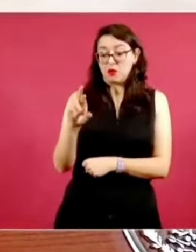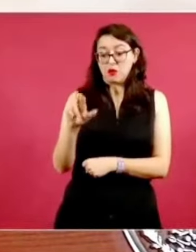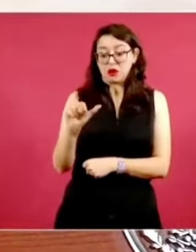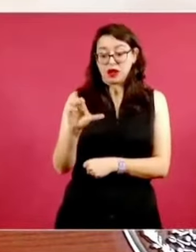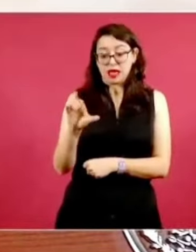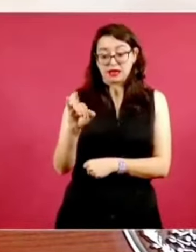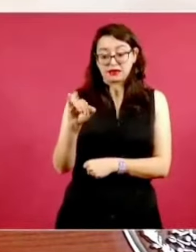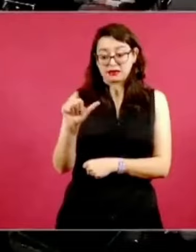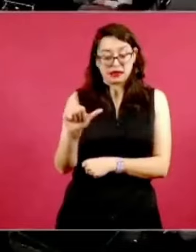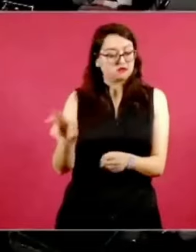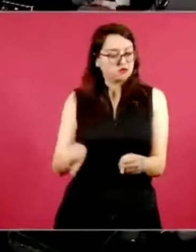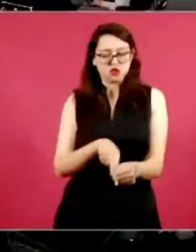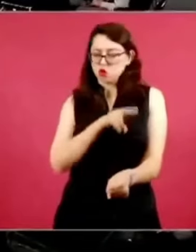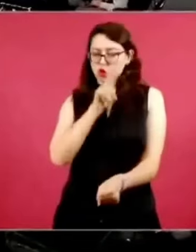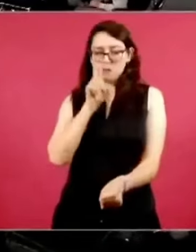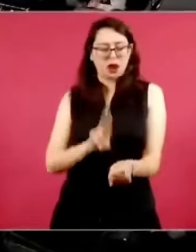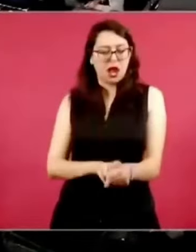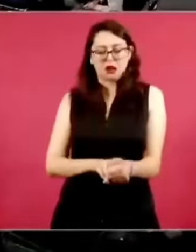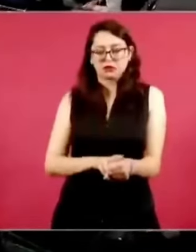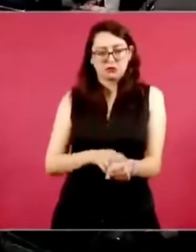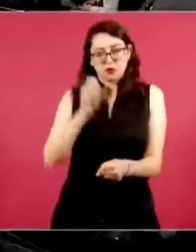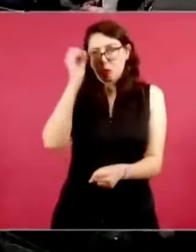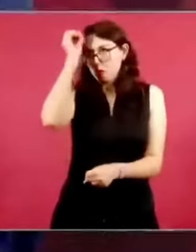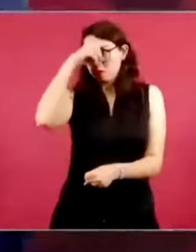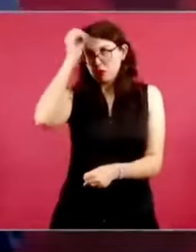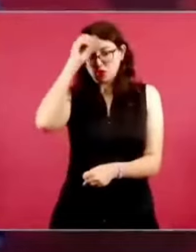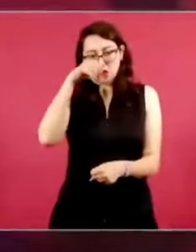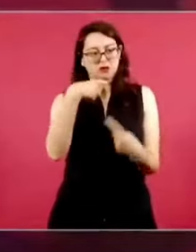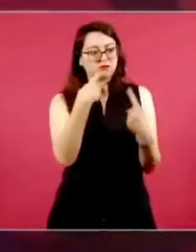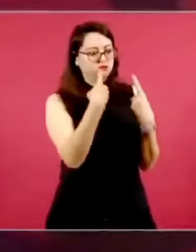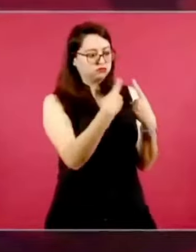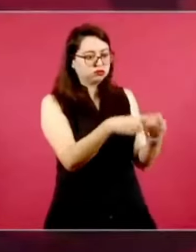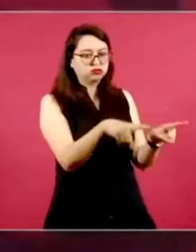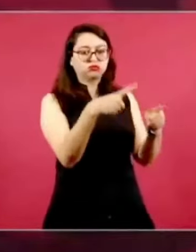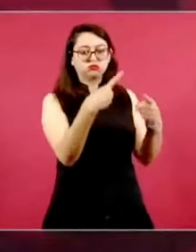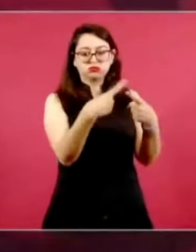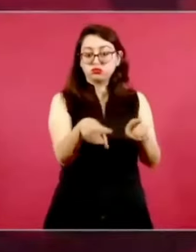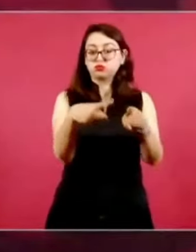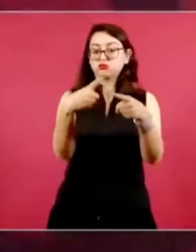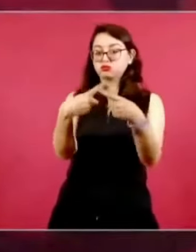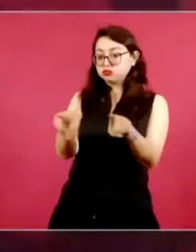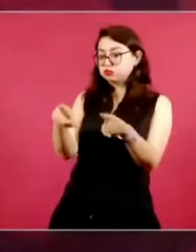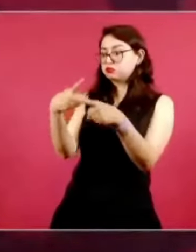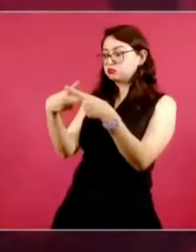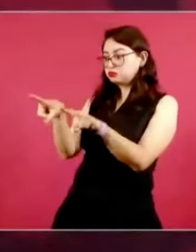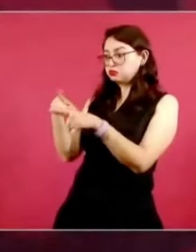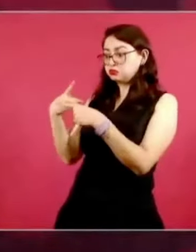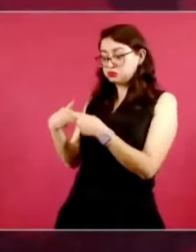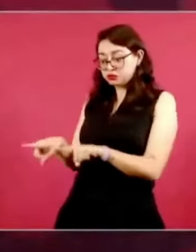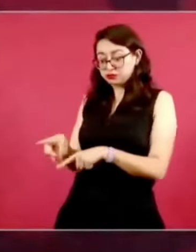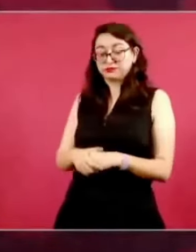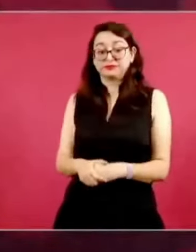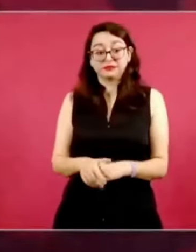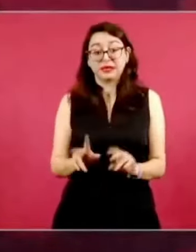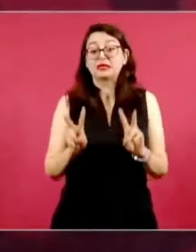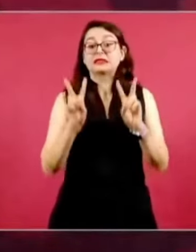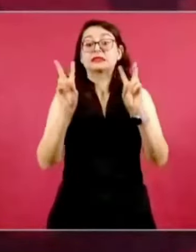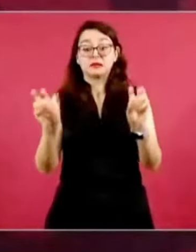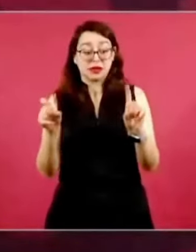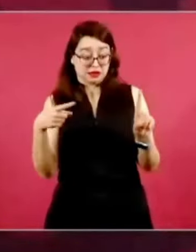único entonces en el asunto de el pago de